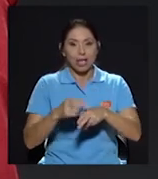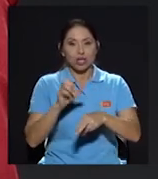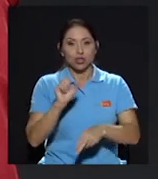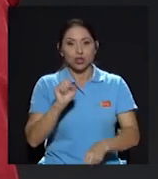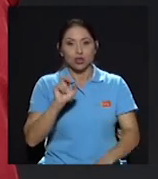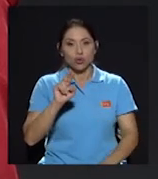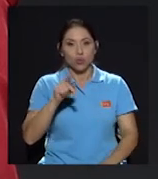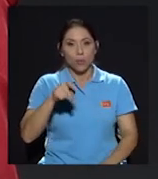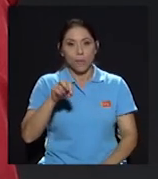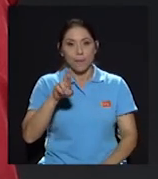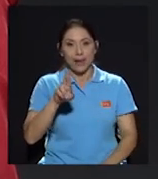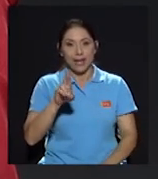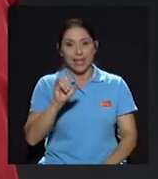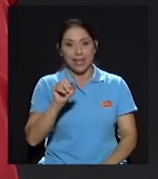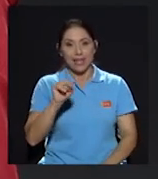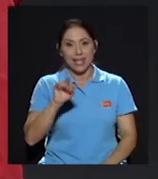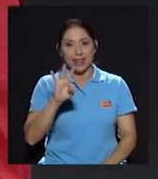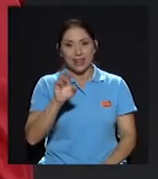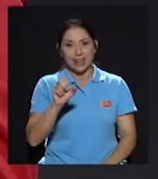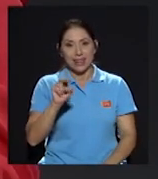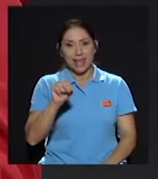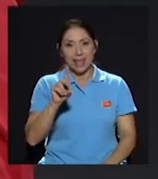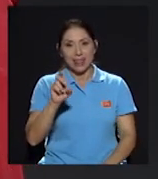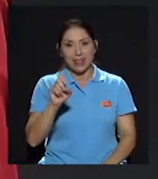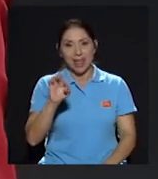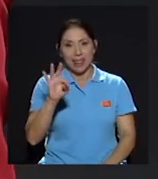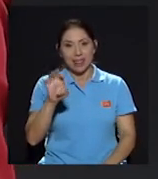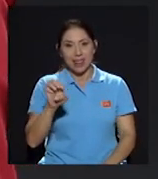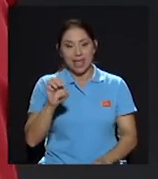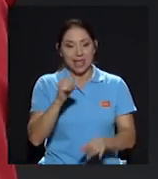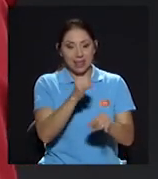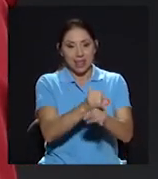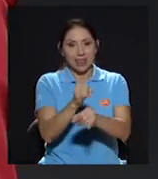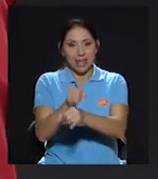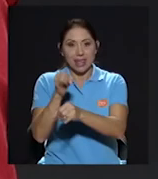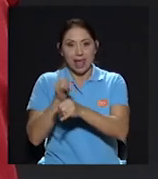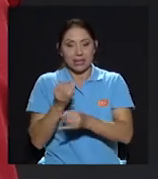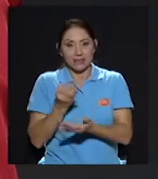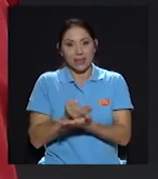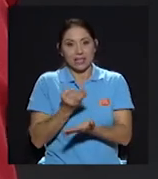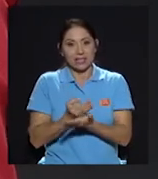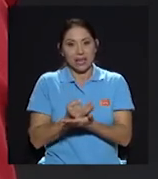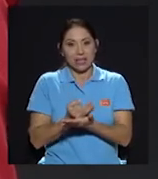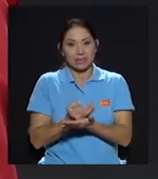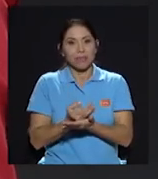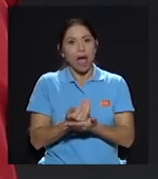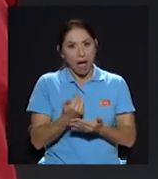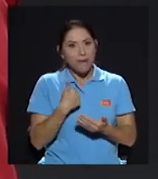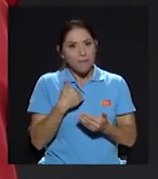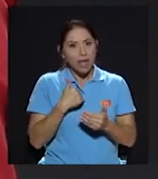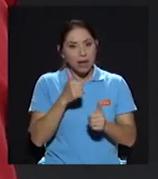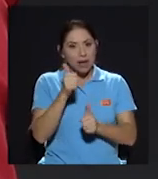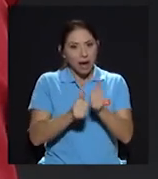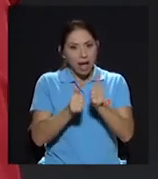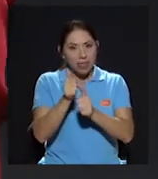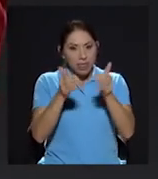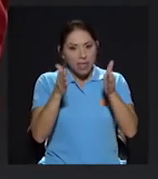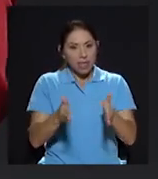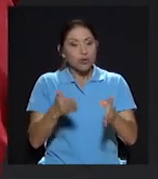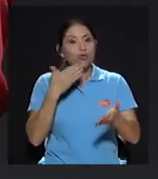entidades financieras y no hubo digamos a pesar de que habían candidatos que tenía me parece buenos